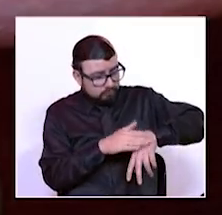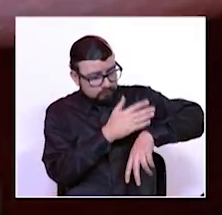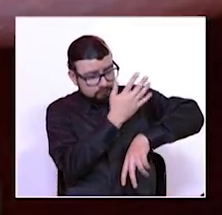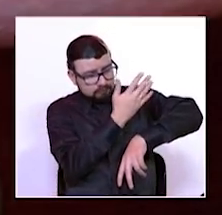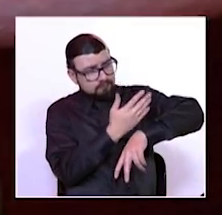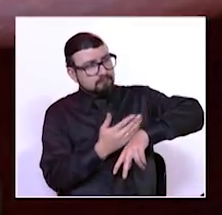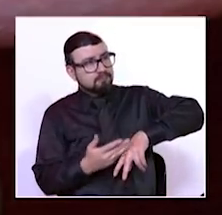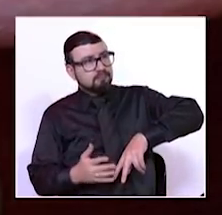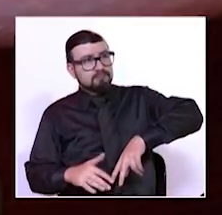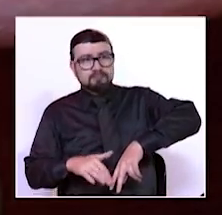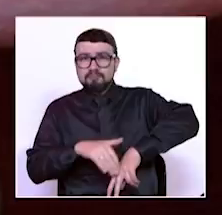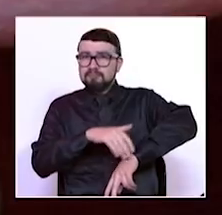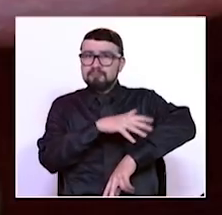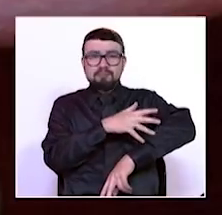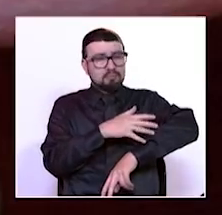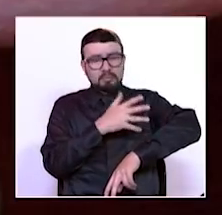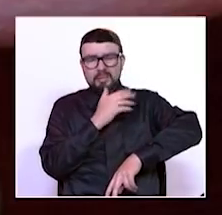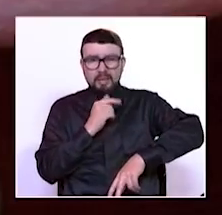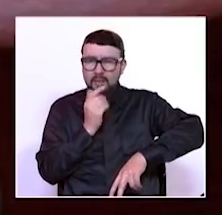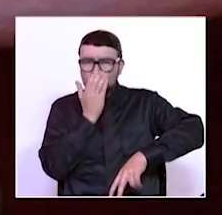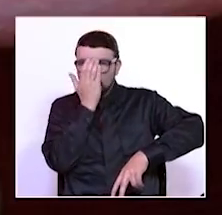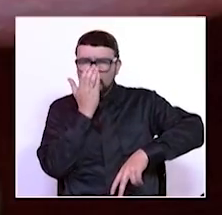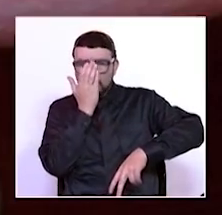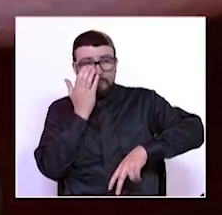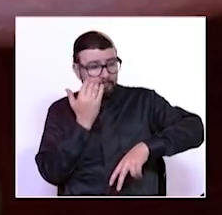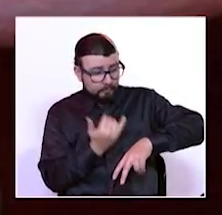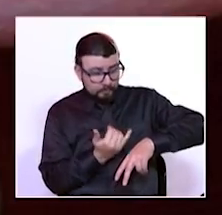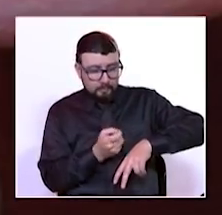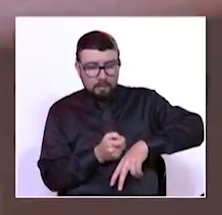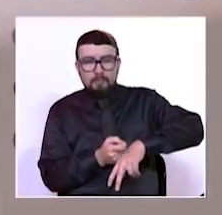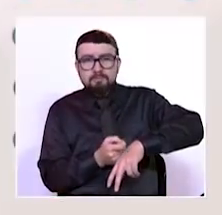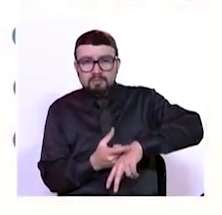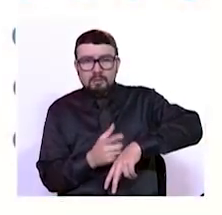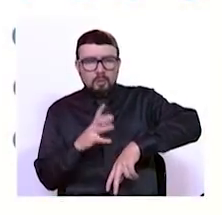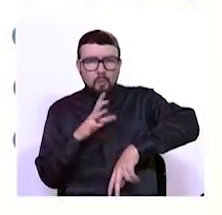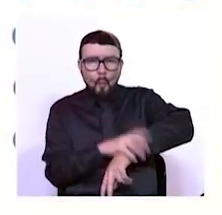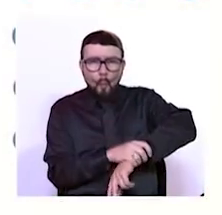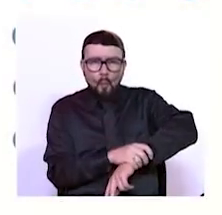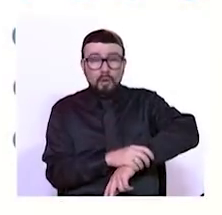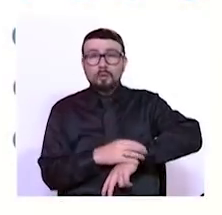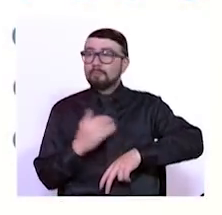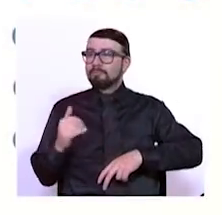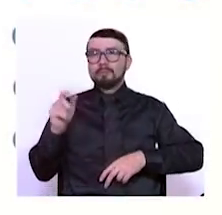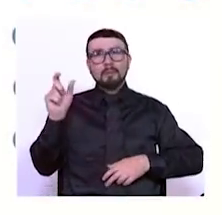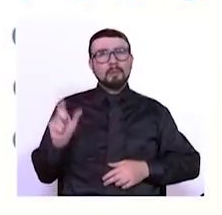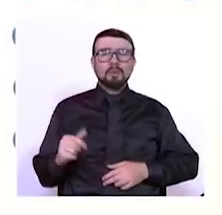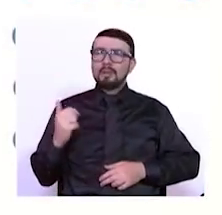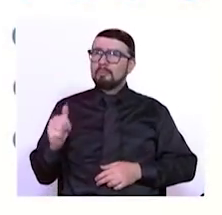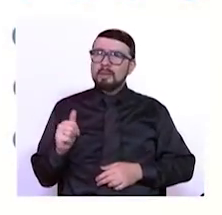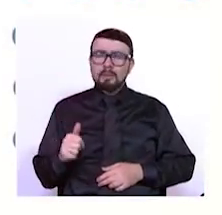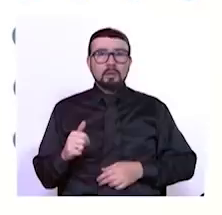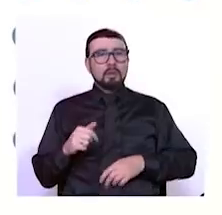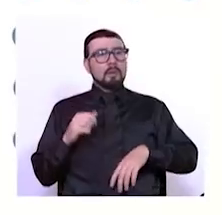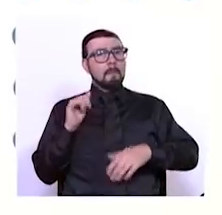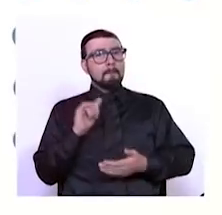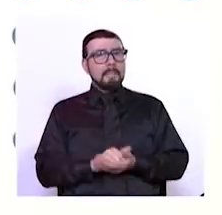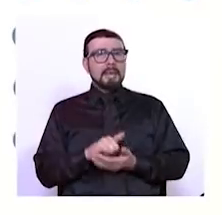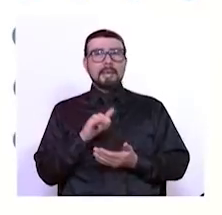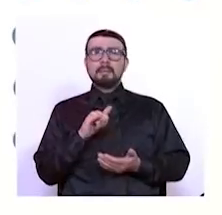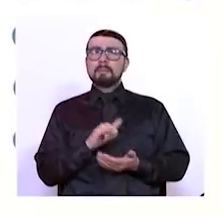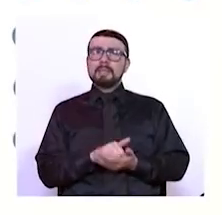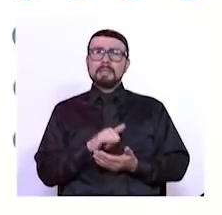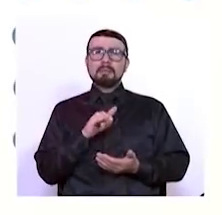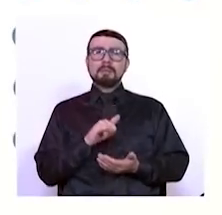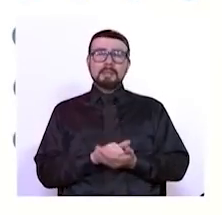hay oxigenación. Y en las úlceras por presión, porque el paciente lleva tanto tiempo sobre el mismo sitio que